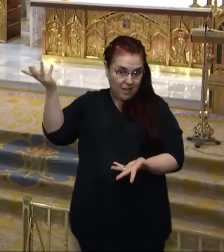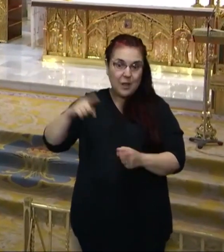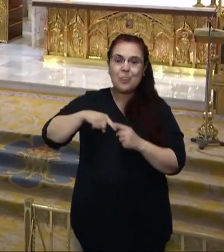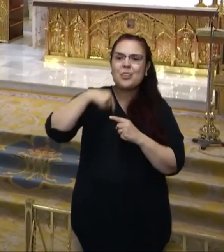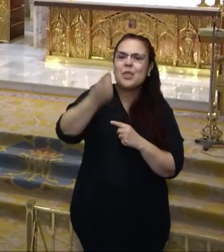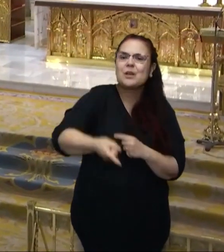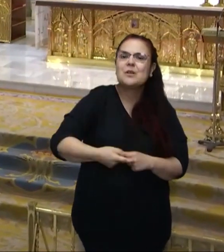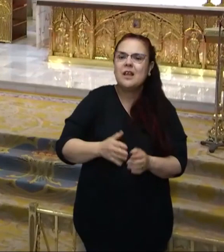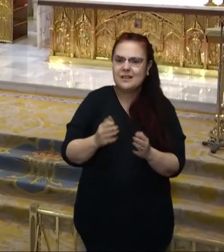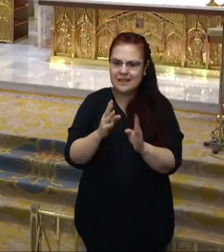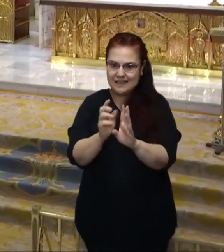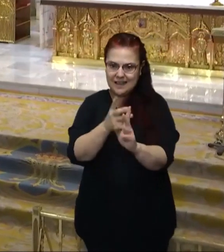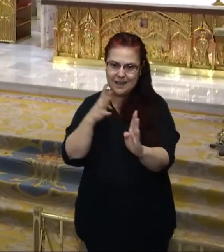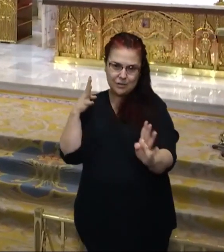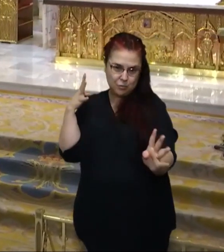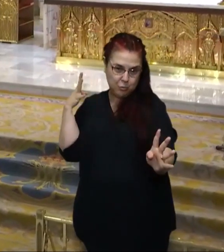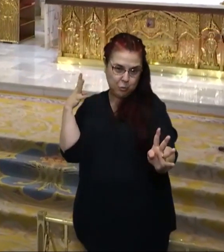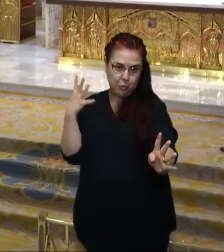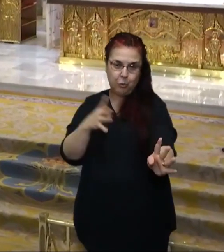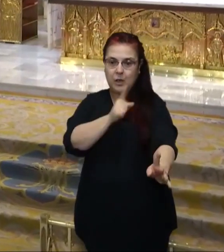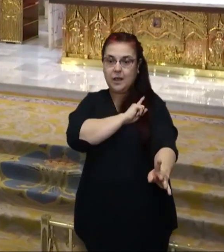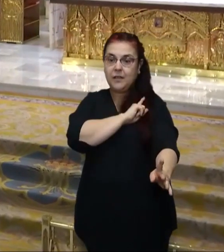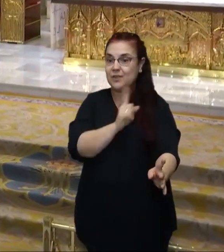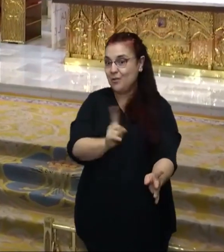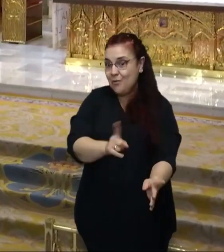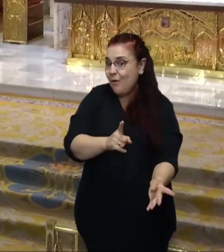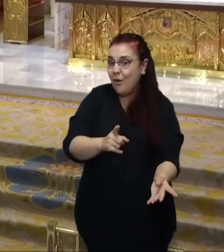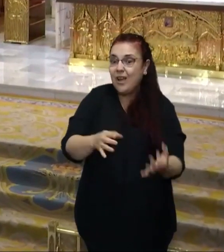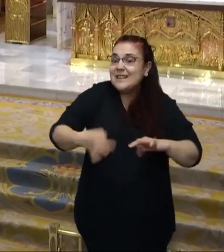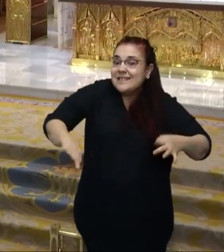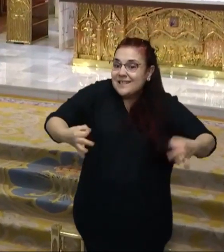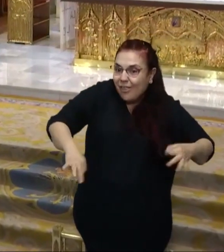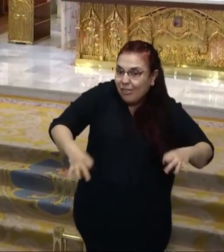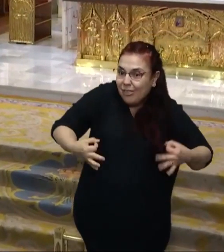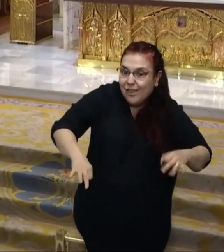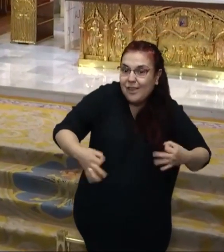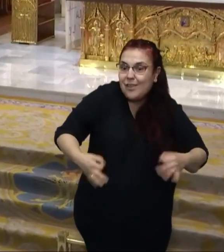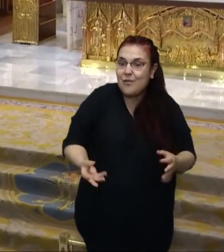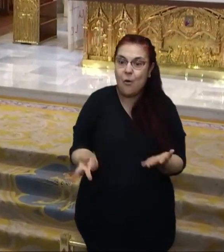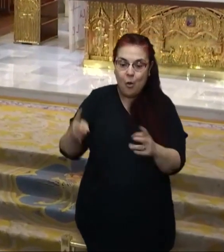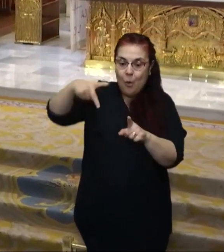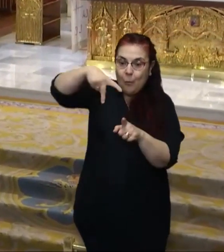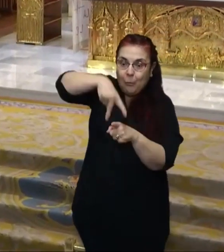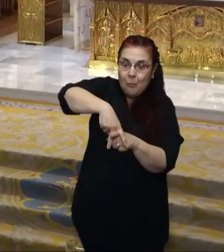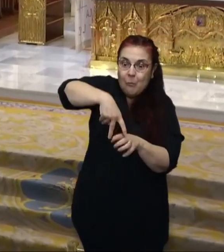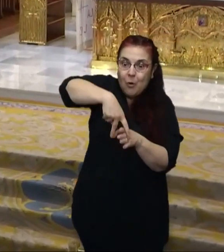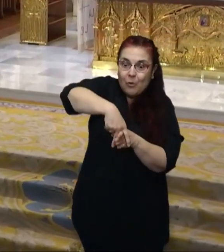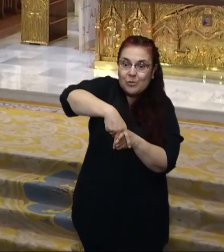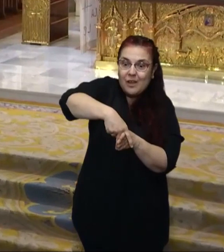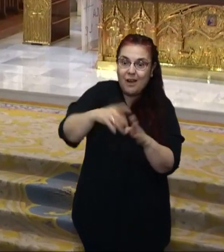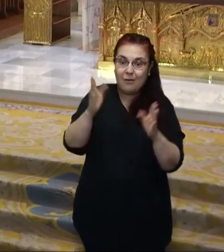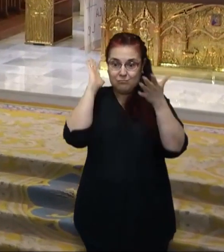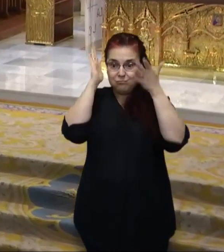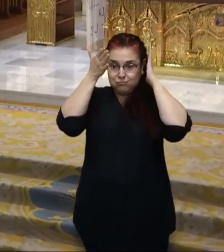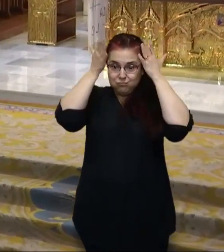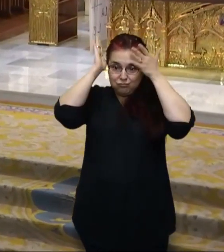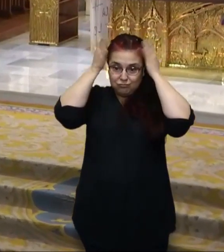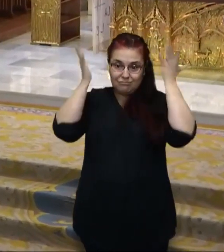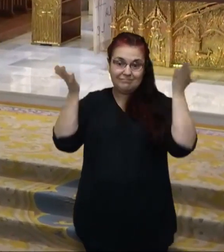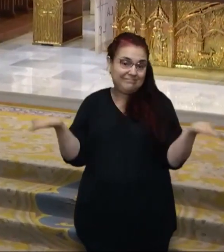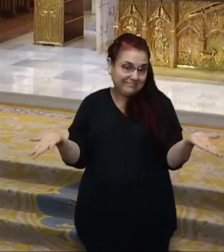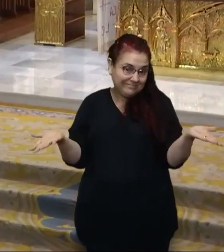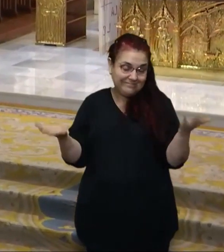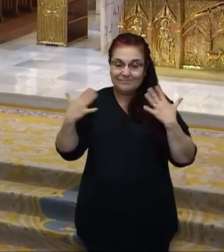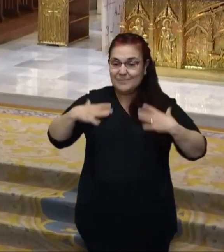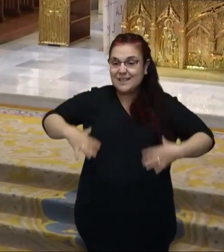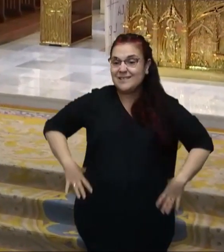ejércitos. Viene montado en un pollino, en un asno. y su vestido es el vestido de la